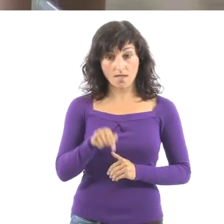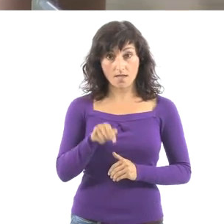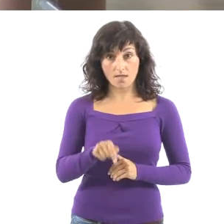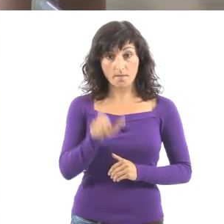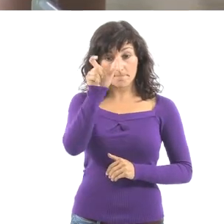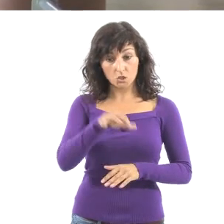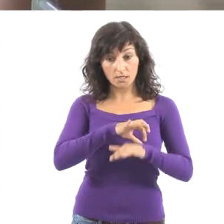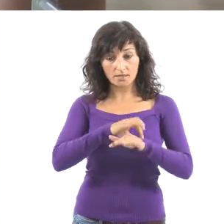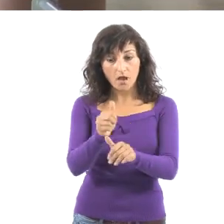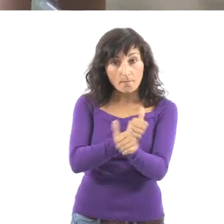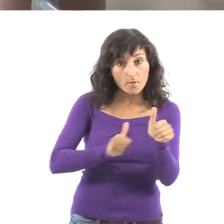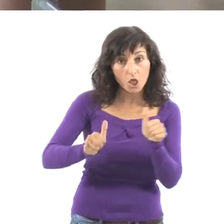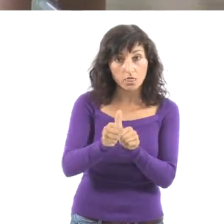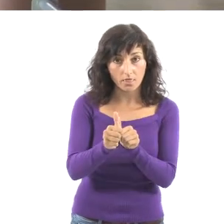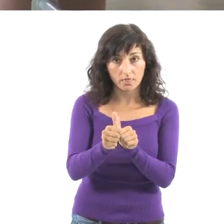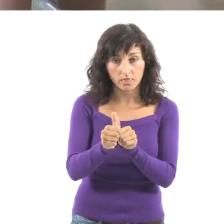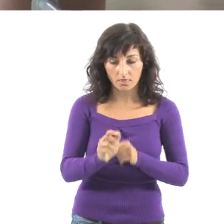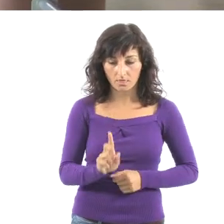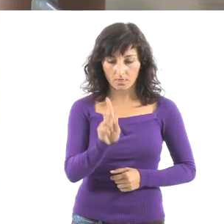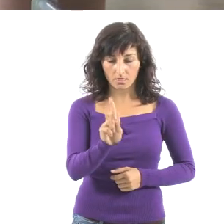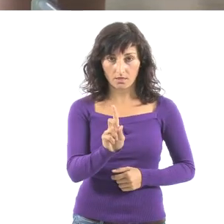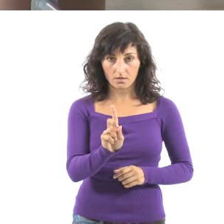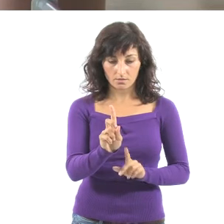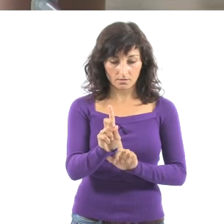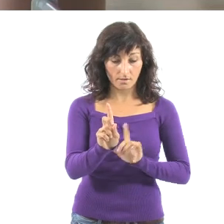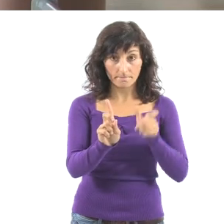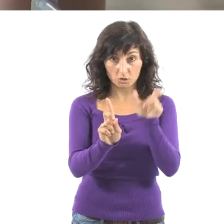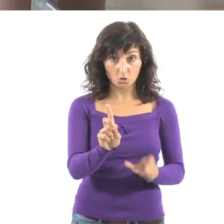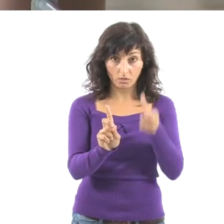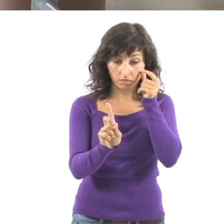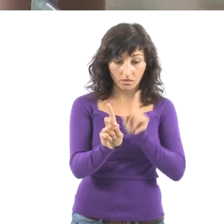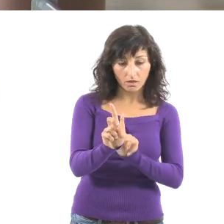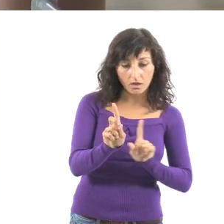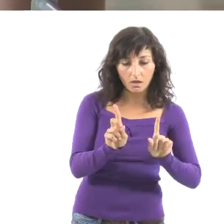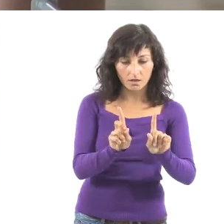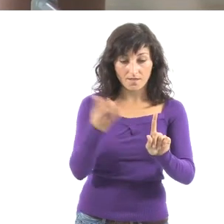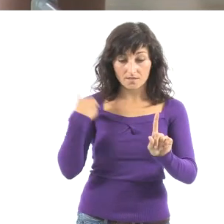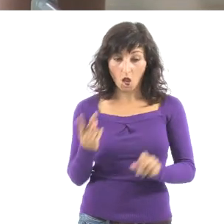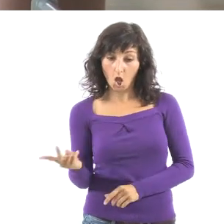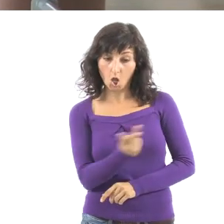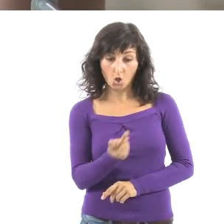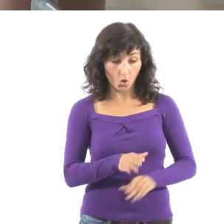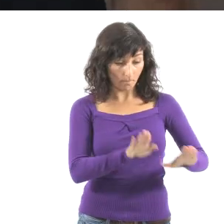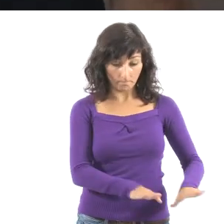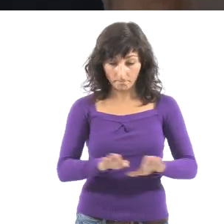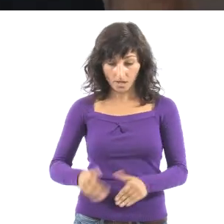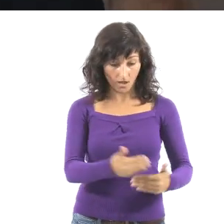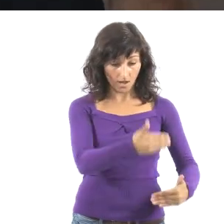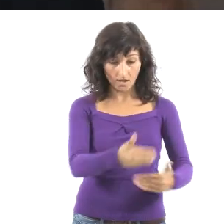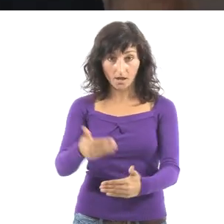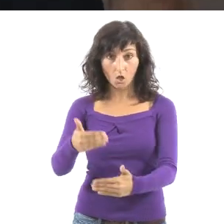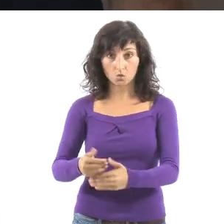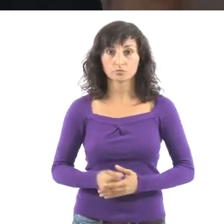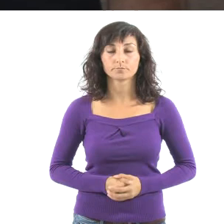a la persona deficiente visual hasta que quede a su altura. En ese momento estarán ambos en la misma situación para iniciar